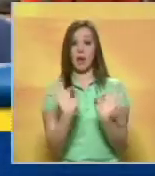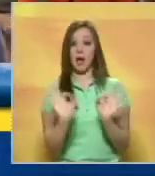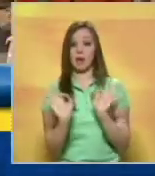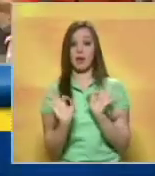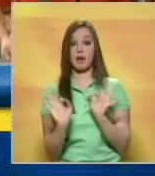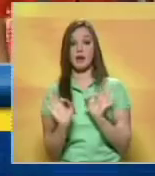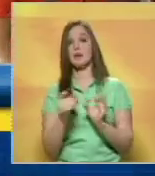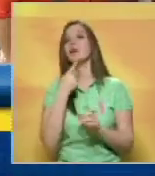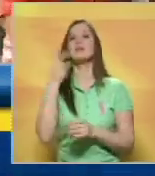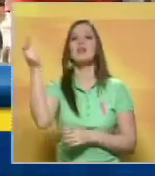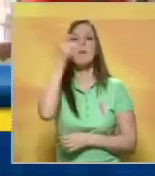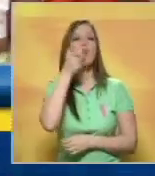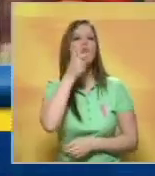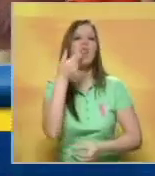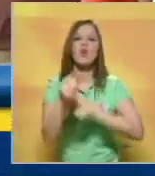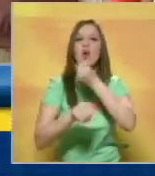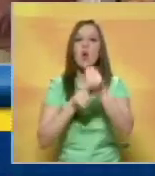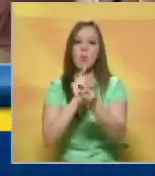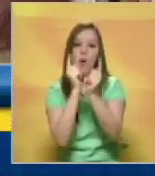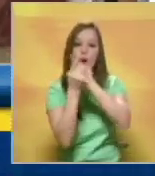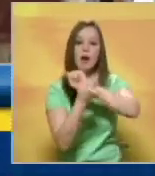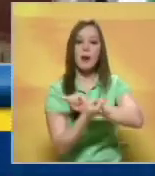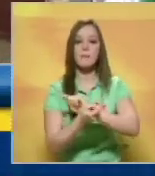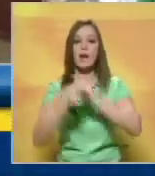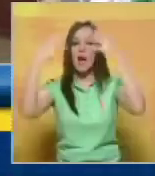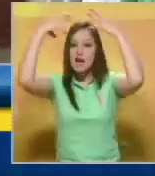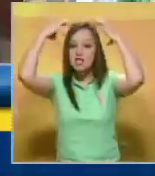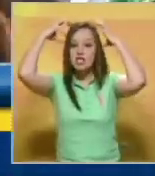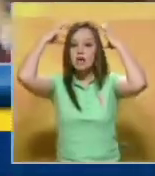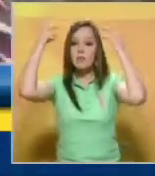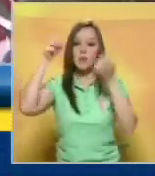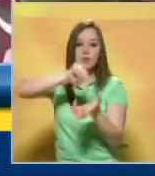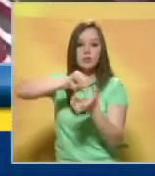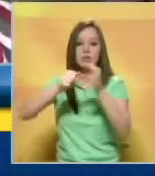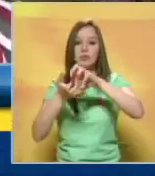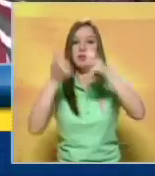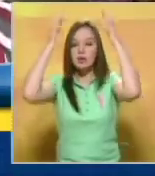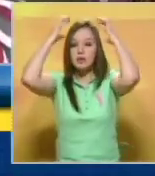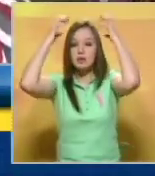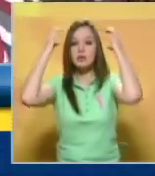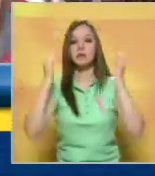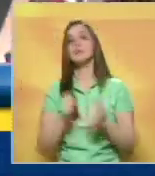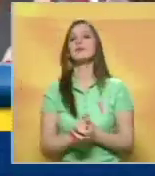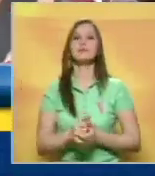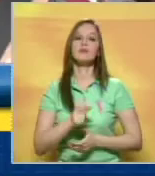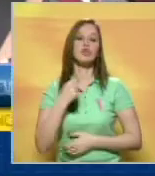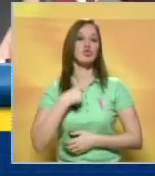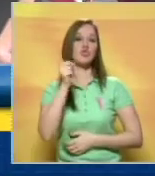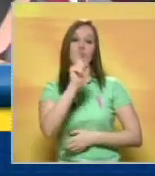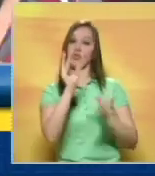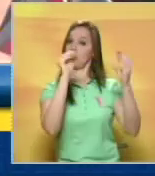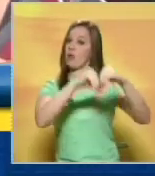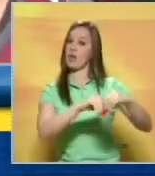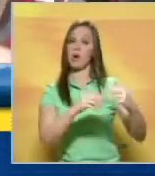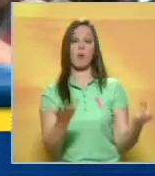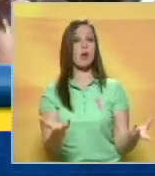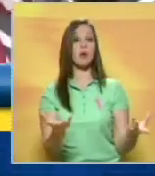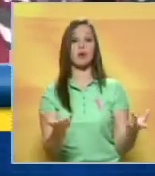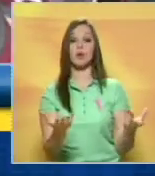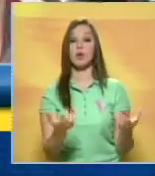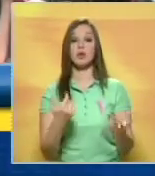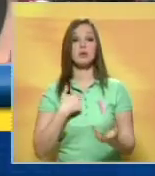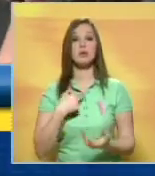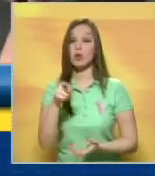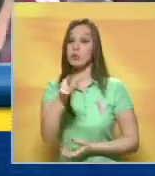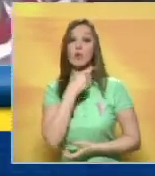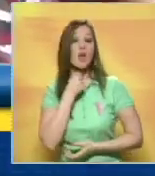opciones que puedan sustituir artículos como champú y desodorante. No lo merecemos, yo no estoy de acuerdo con eso, para nada. Yo esto